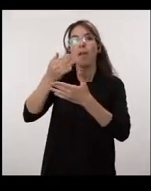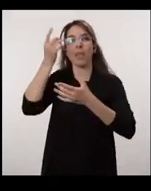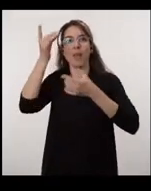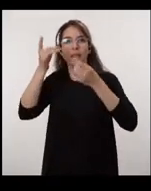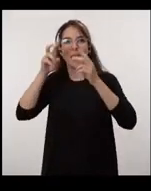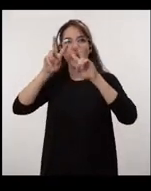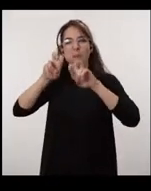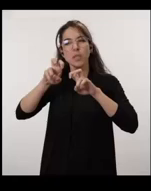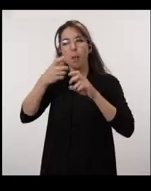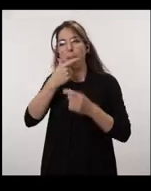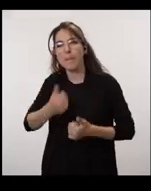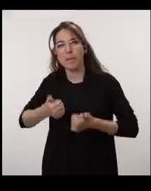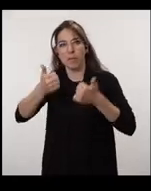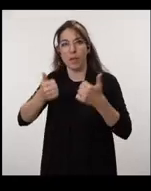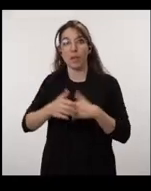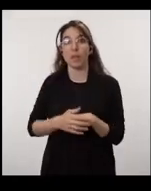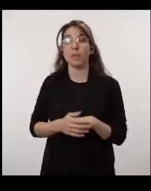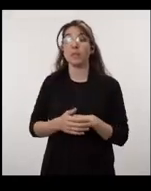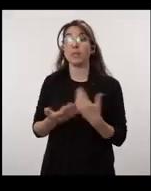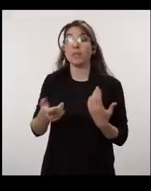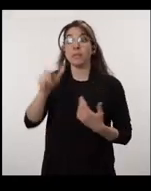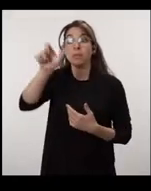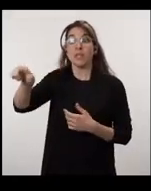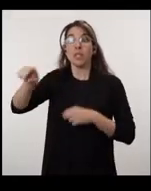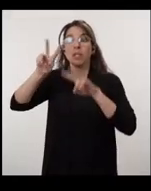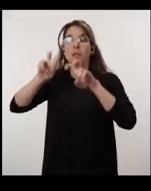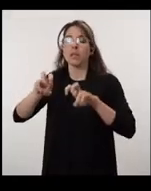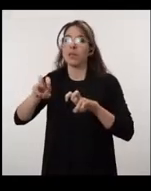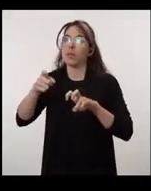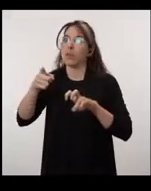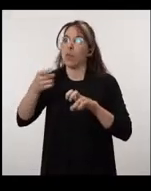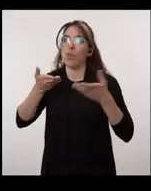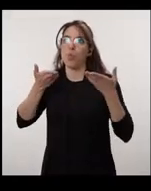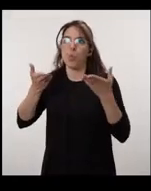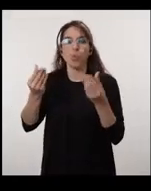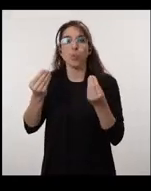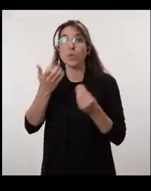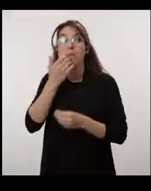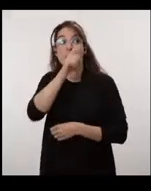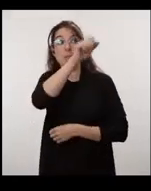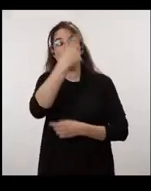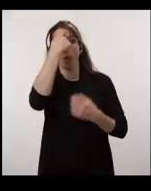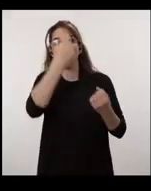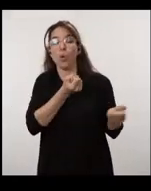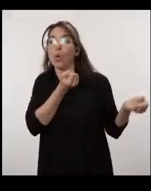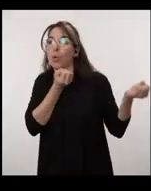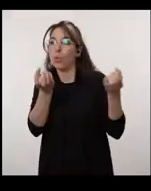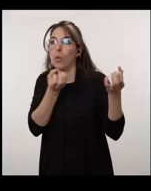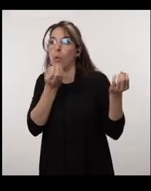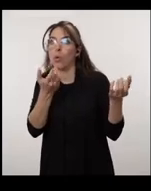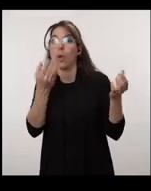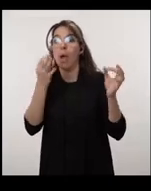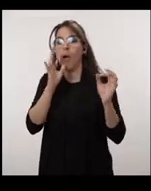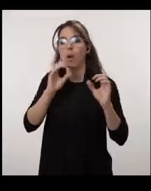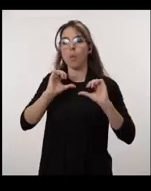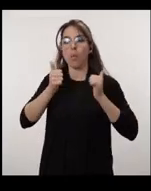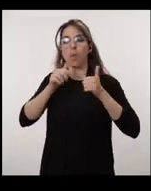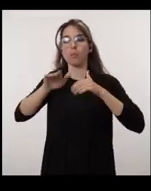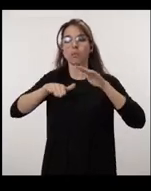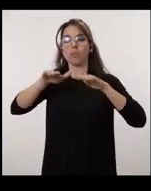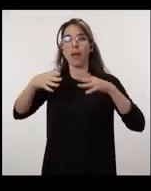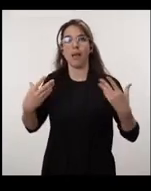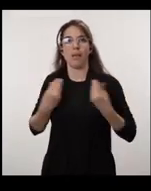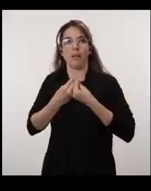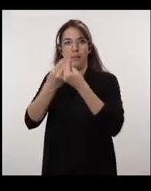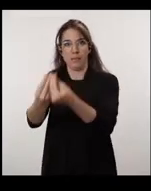actividad investigadora para estos investigadores es de mucha ayuda contar con una voz experimentada que les acompaña en sus primeros pasos de